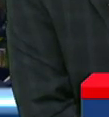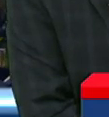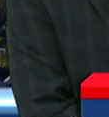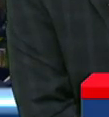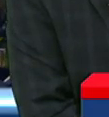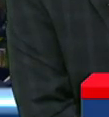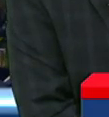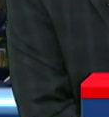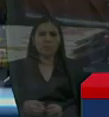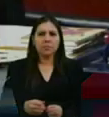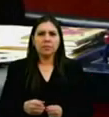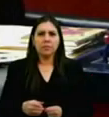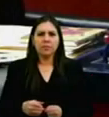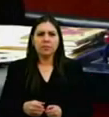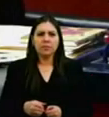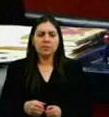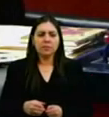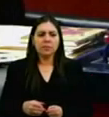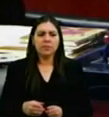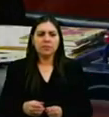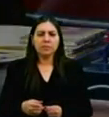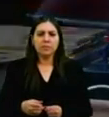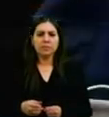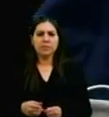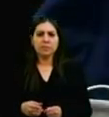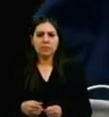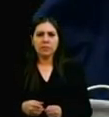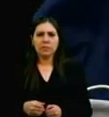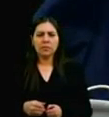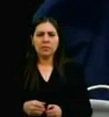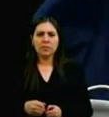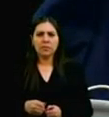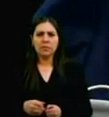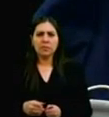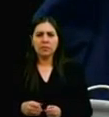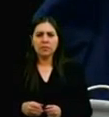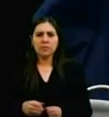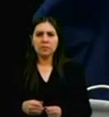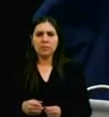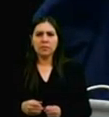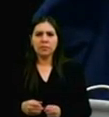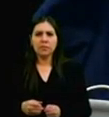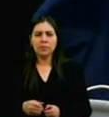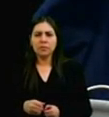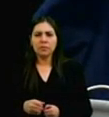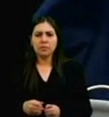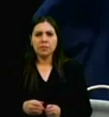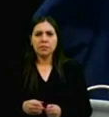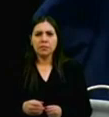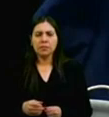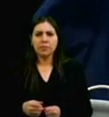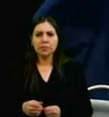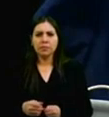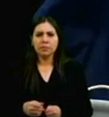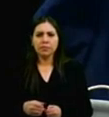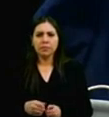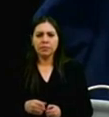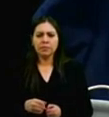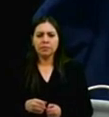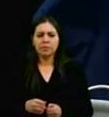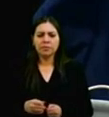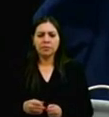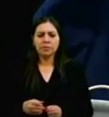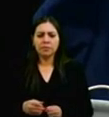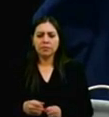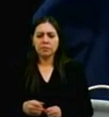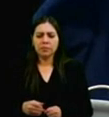votación para definir si se elegirá a una nueva presidenta de la Comisión Nacional de los derechos humanos o si se determina